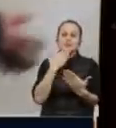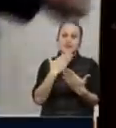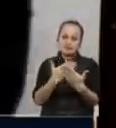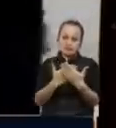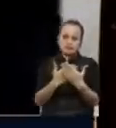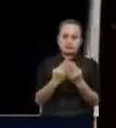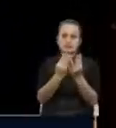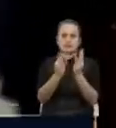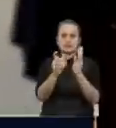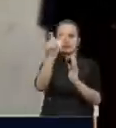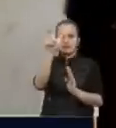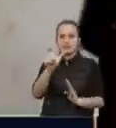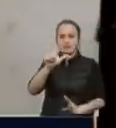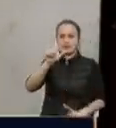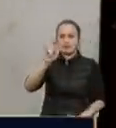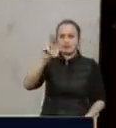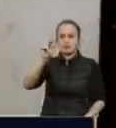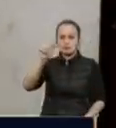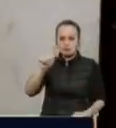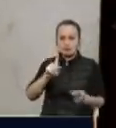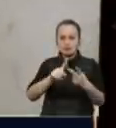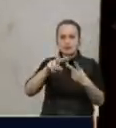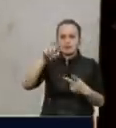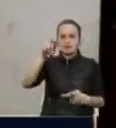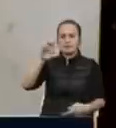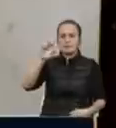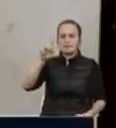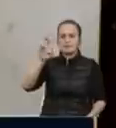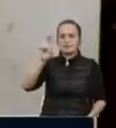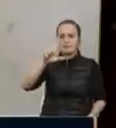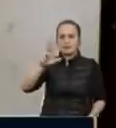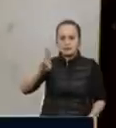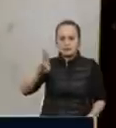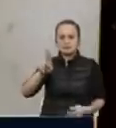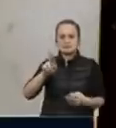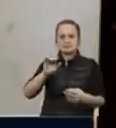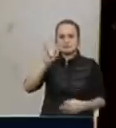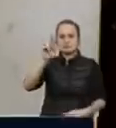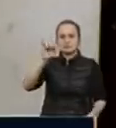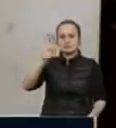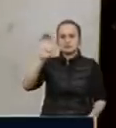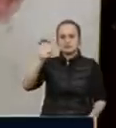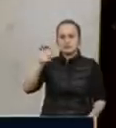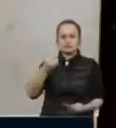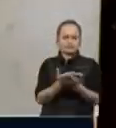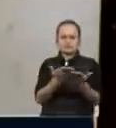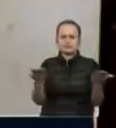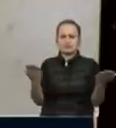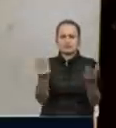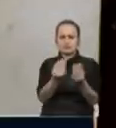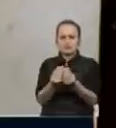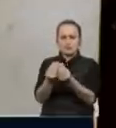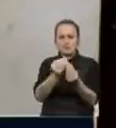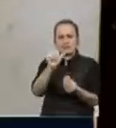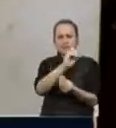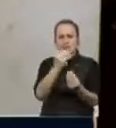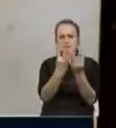con el senador Luna, con el senador Pérez, con el senador Uribe, con todos los senadores que han